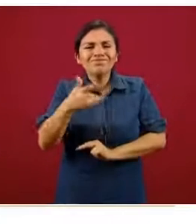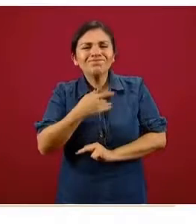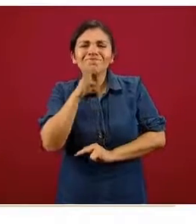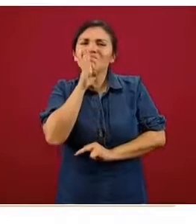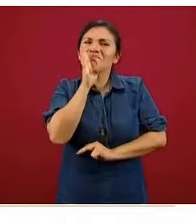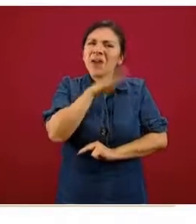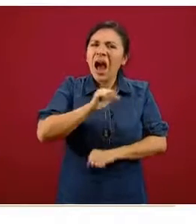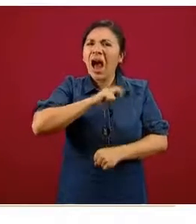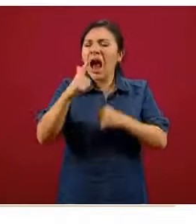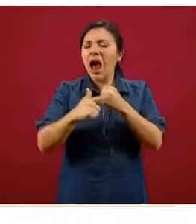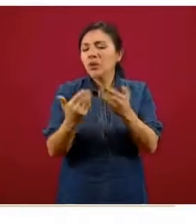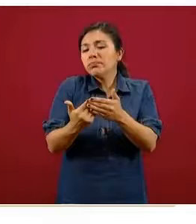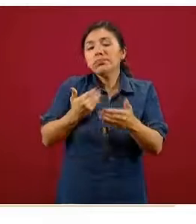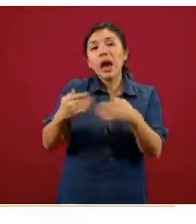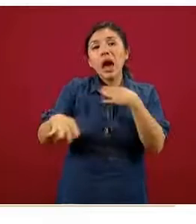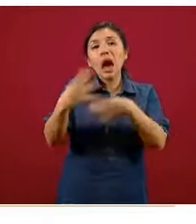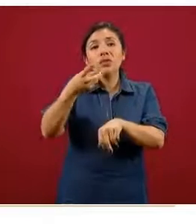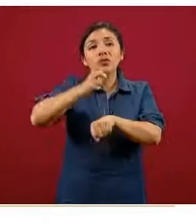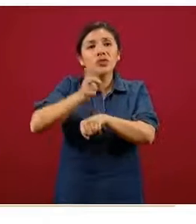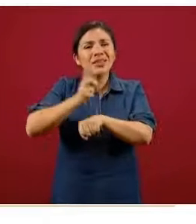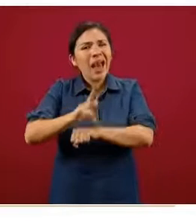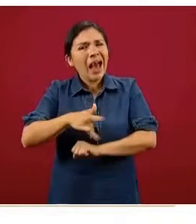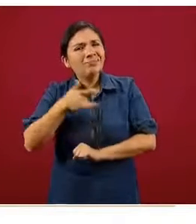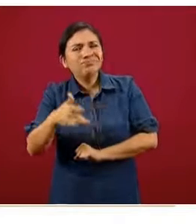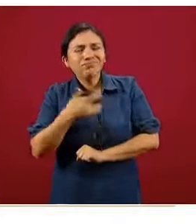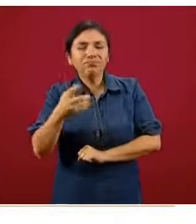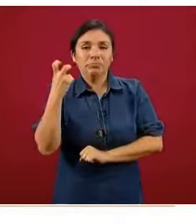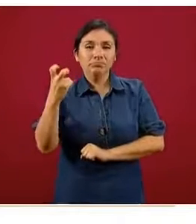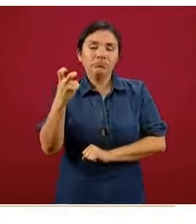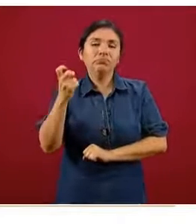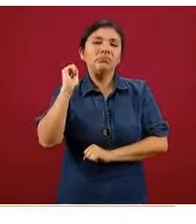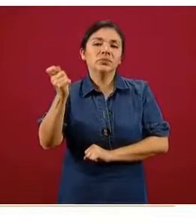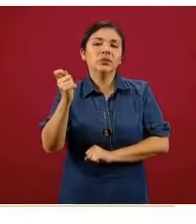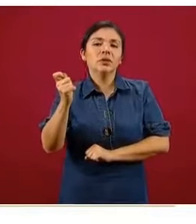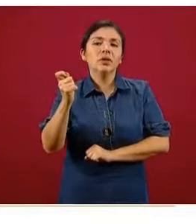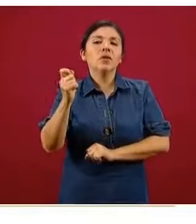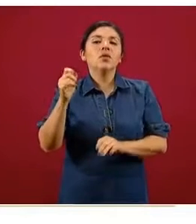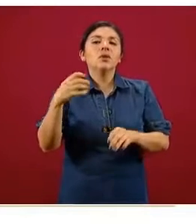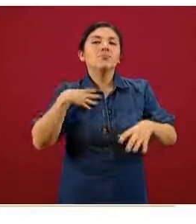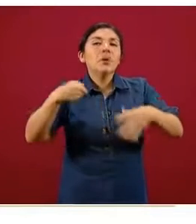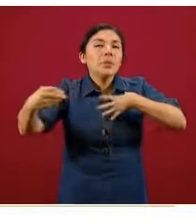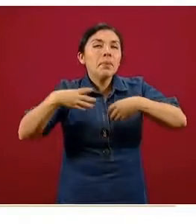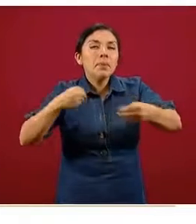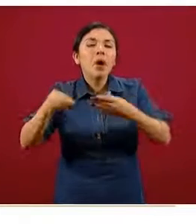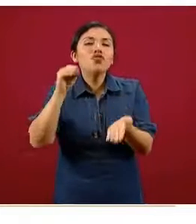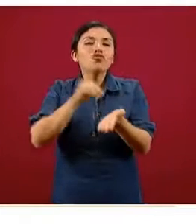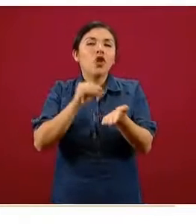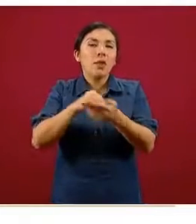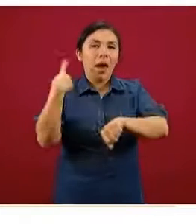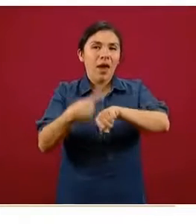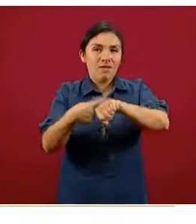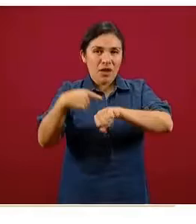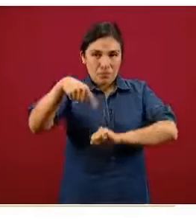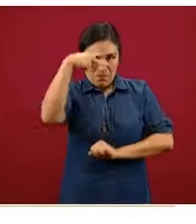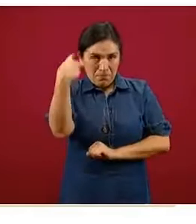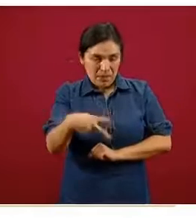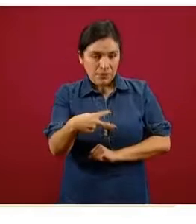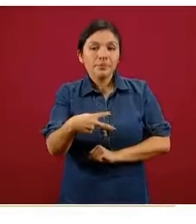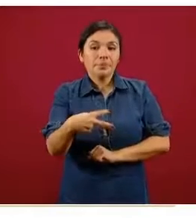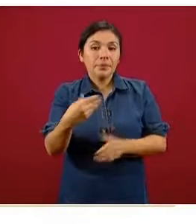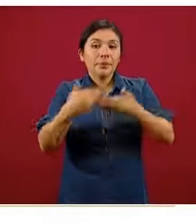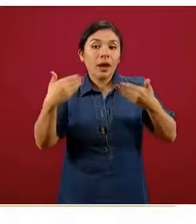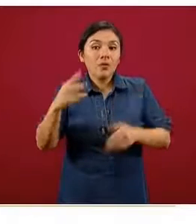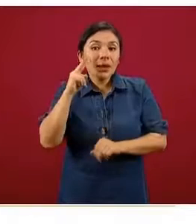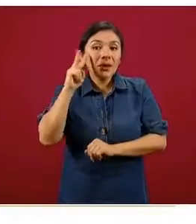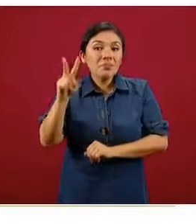signos y síntomas en los últimos 14 días. Estaríamos hablando precisamente de la epidemia activa en México. Y ahora los vemos